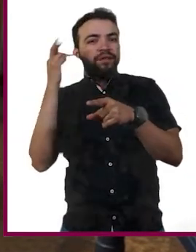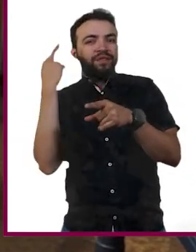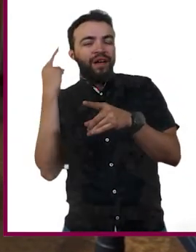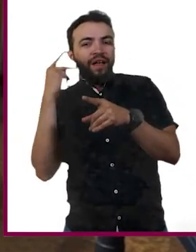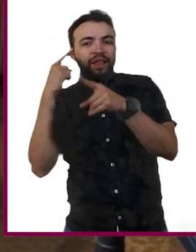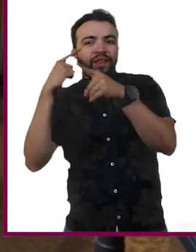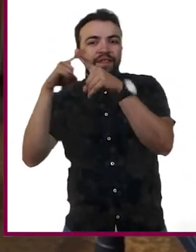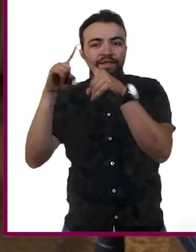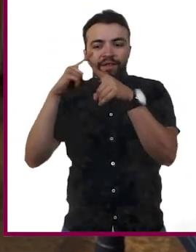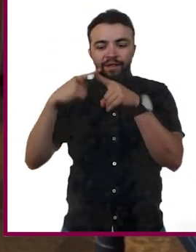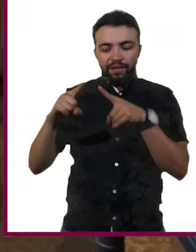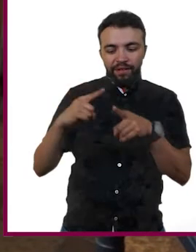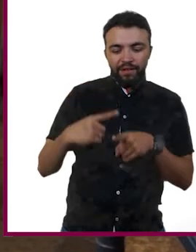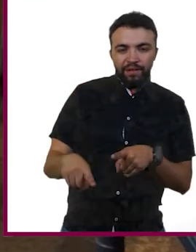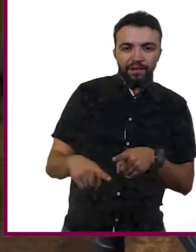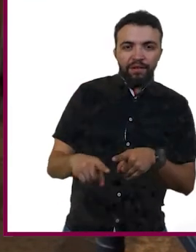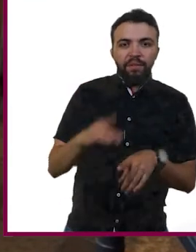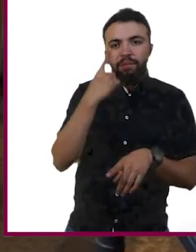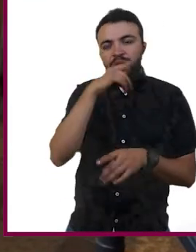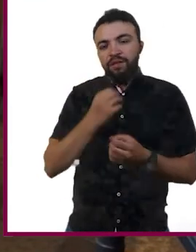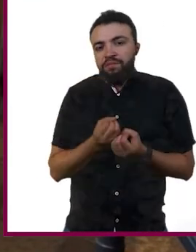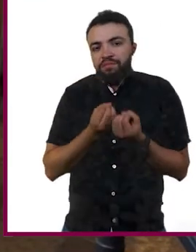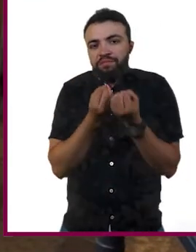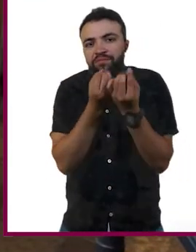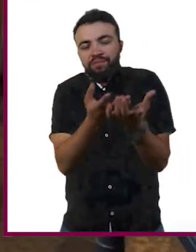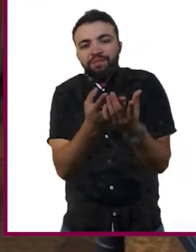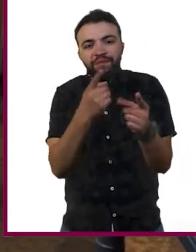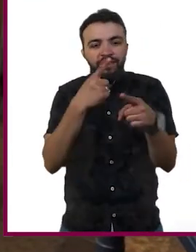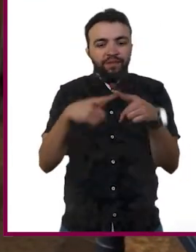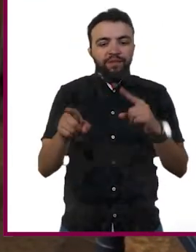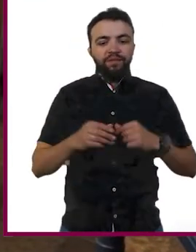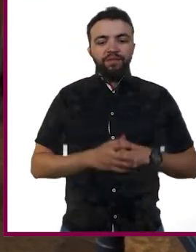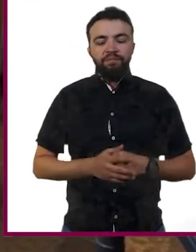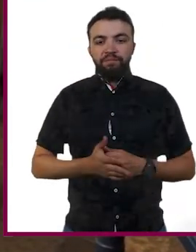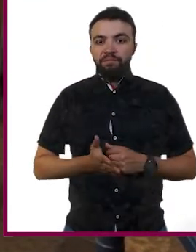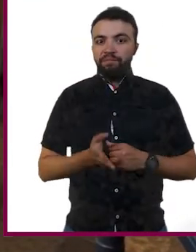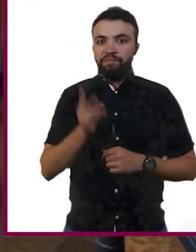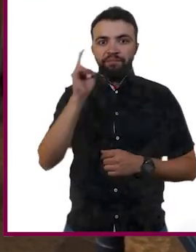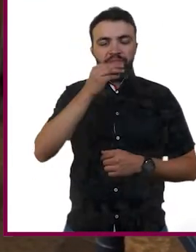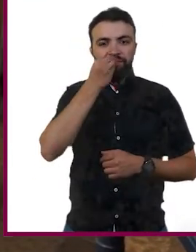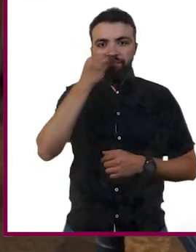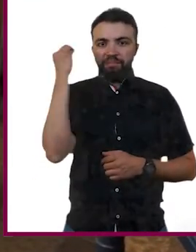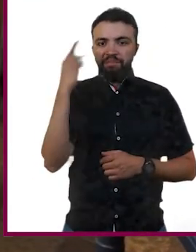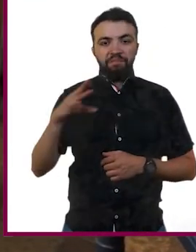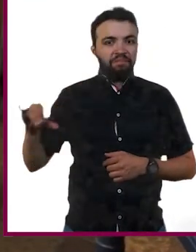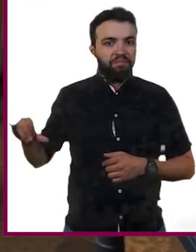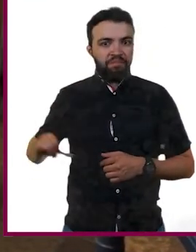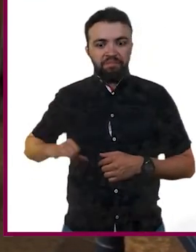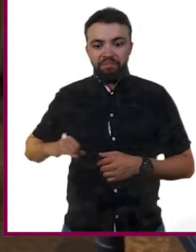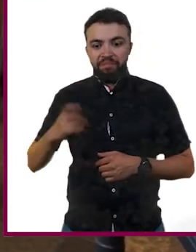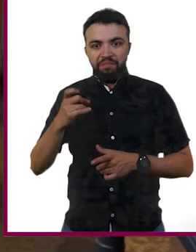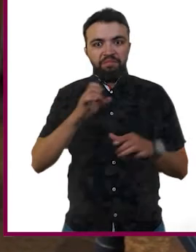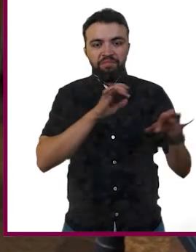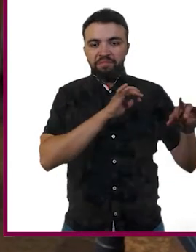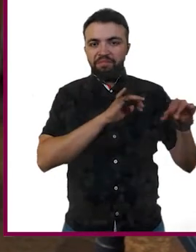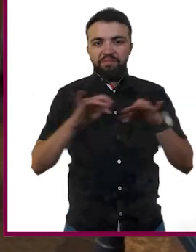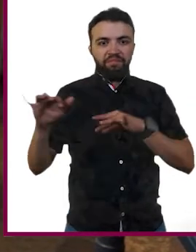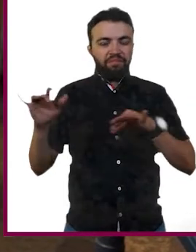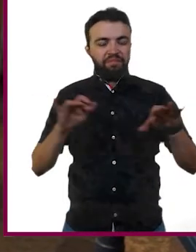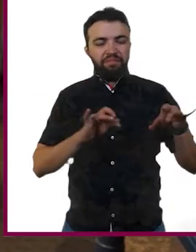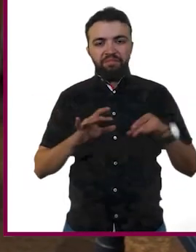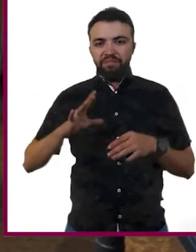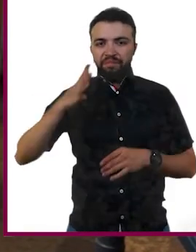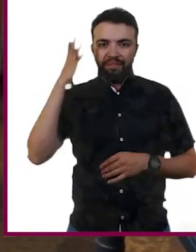cosas y darle una interpretación diferente. ok. ¿Sí? No, está súper interesante. Es un instrumentazo,